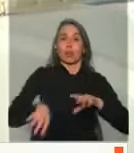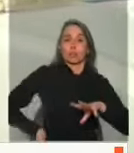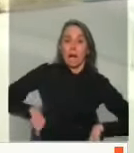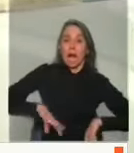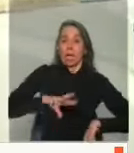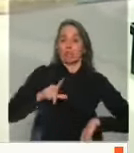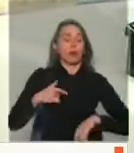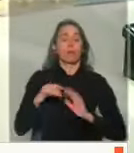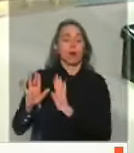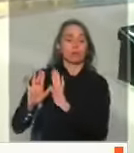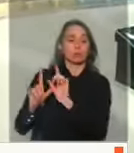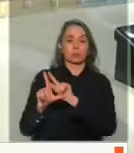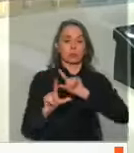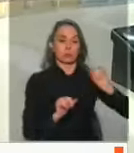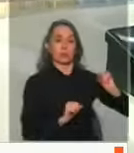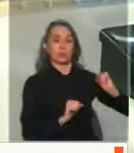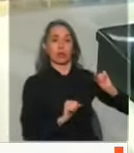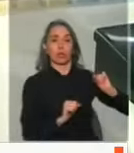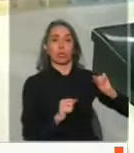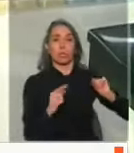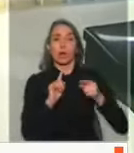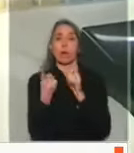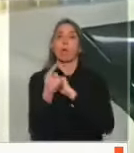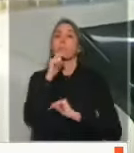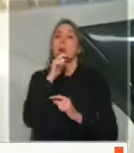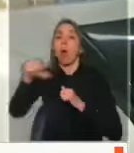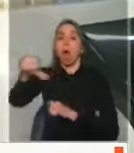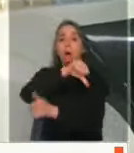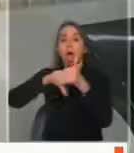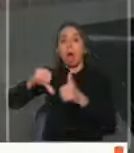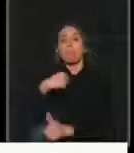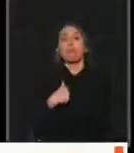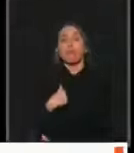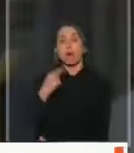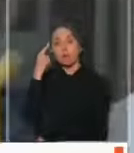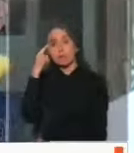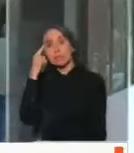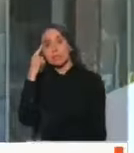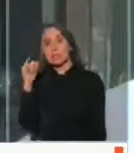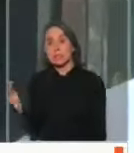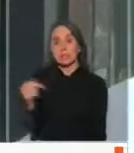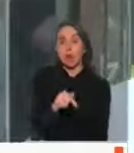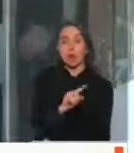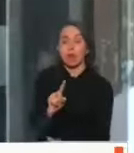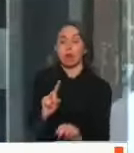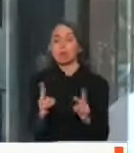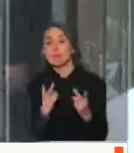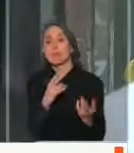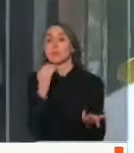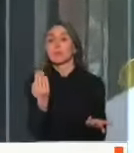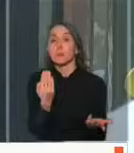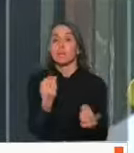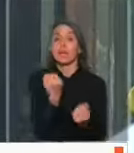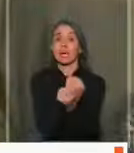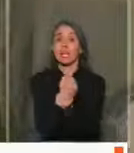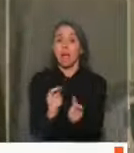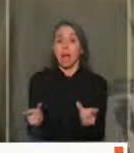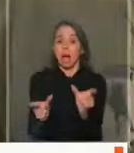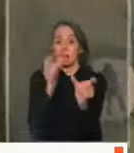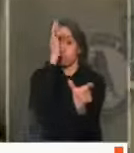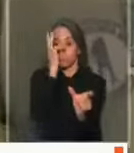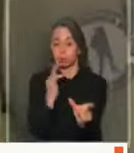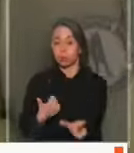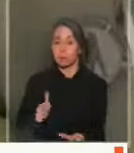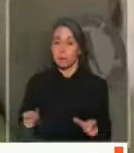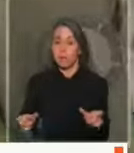personas. Entonces uno dice, ¿me tocará a mí? Uno no sabe si llegar o no llegar. Con un amplio contingente de carabineros y un operativo de la